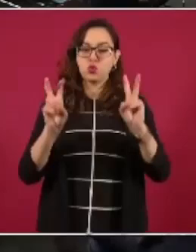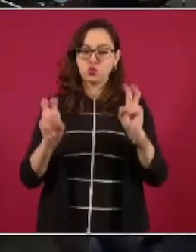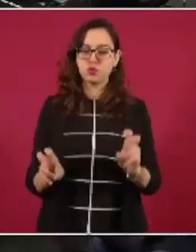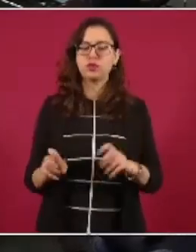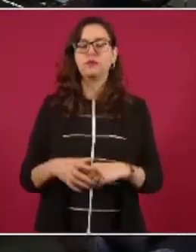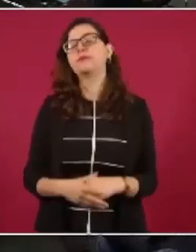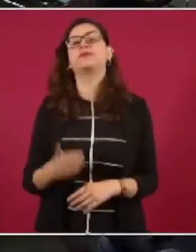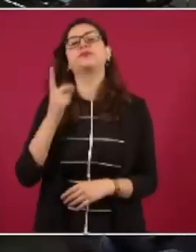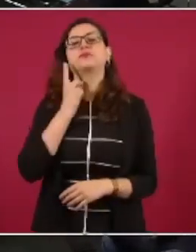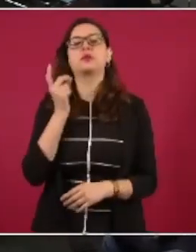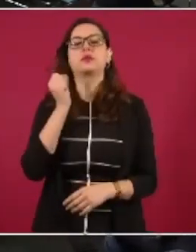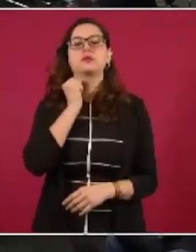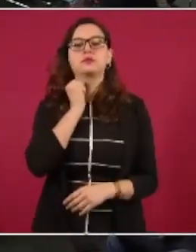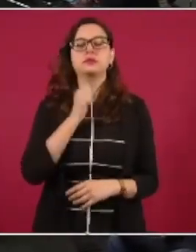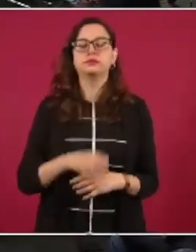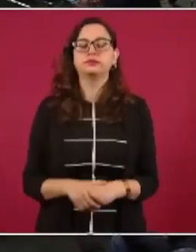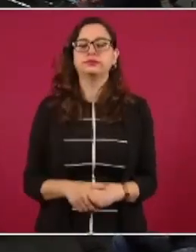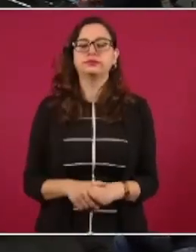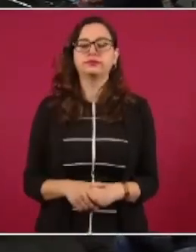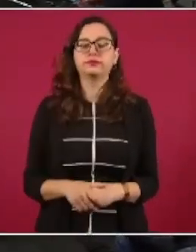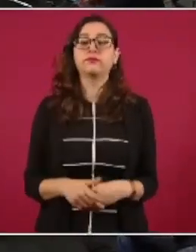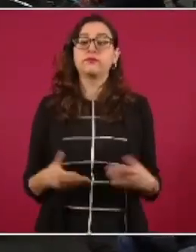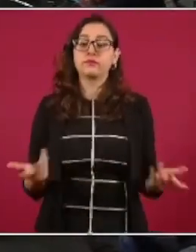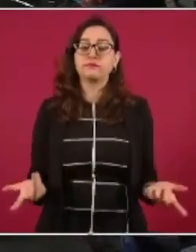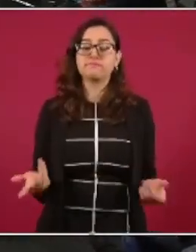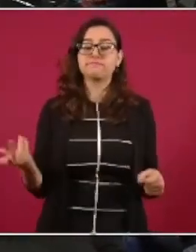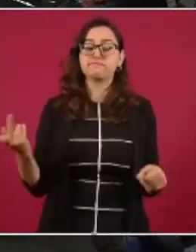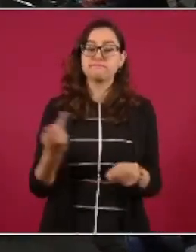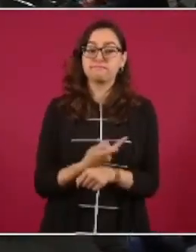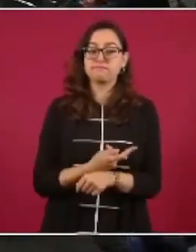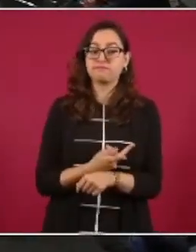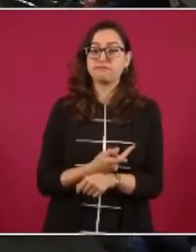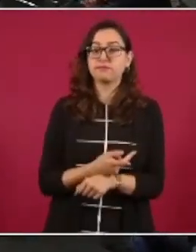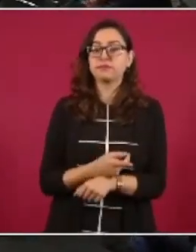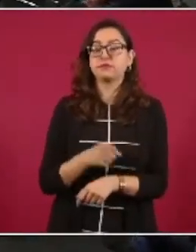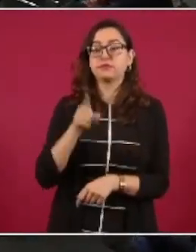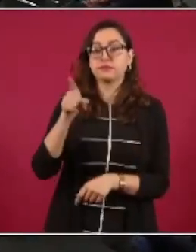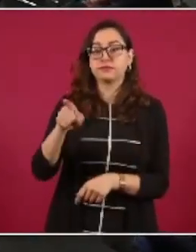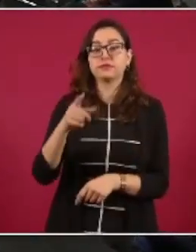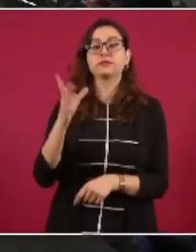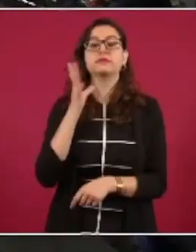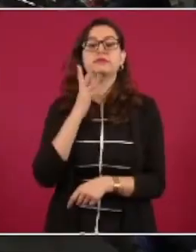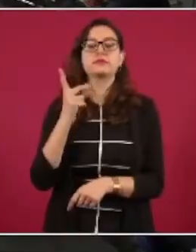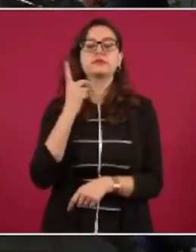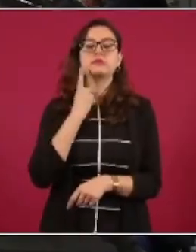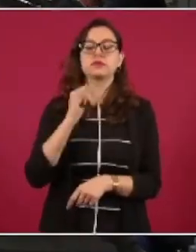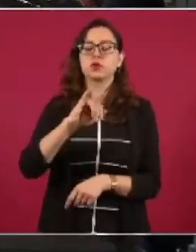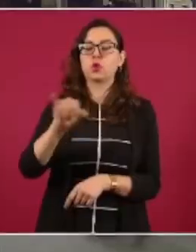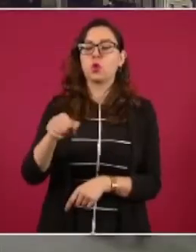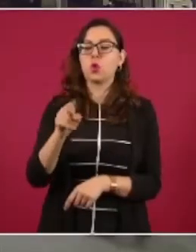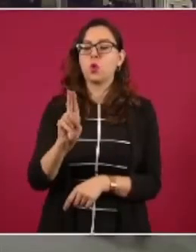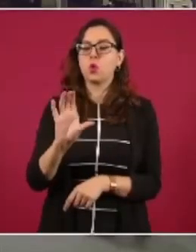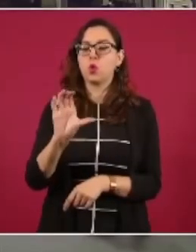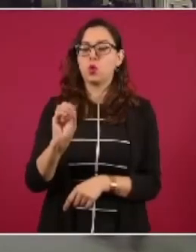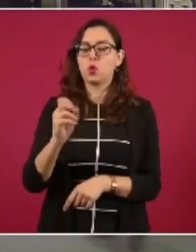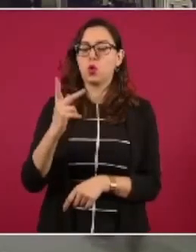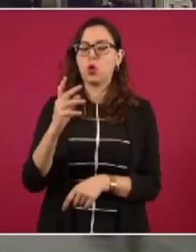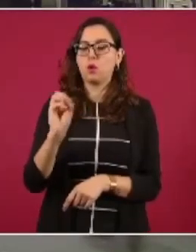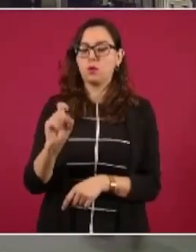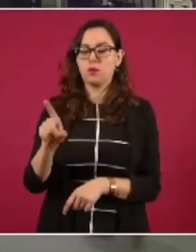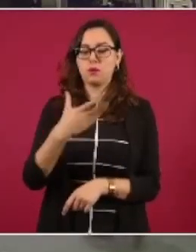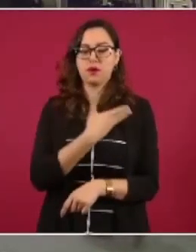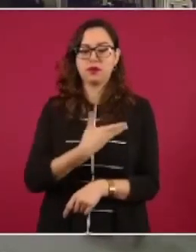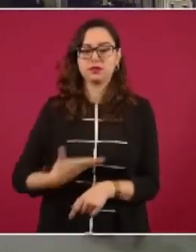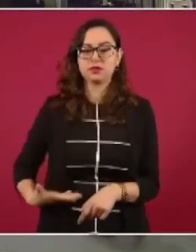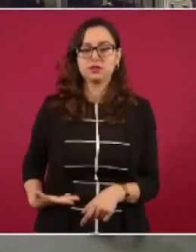semana, todo puede indicar que mañana, según versiones de Nacho Mier, el presidente de la JUCOPO ahora en Cámara de Diputados, hoy hay una conferencia de medios de legisladoras